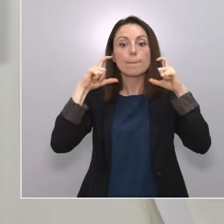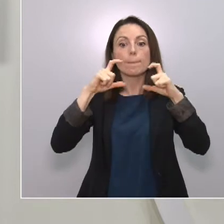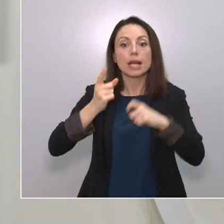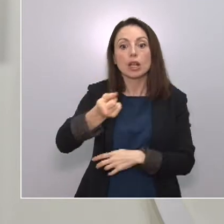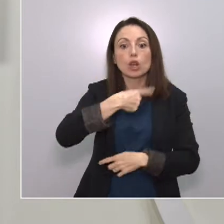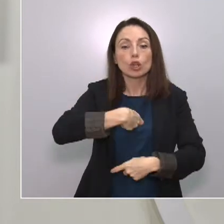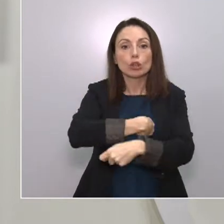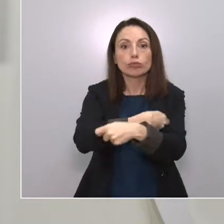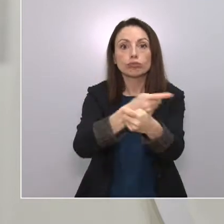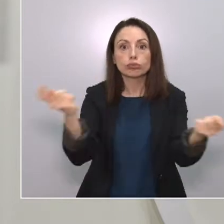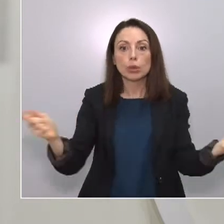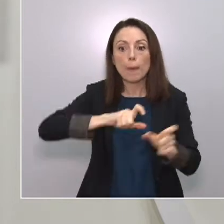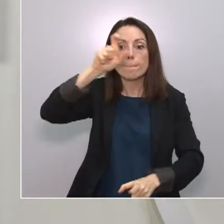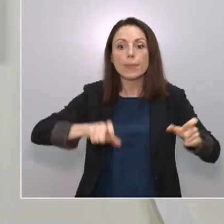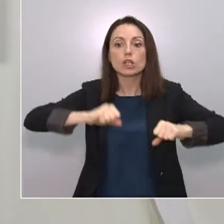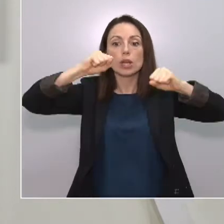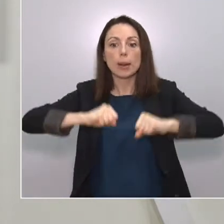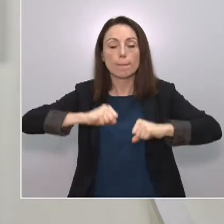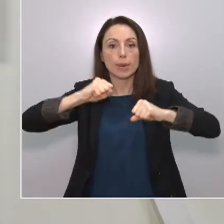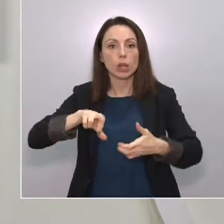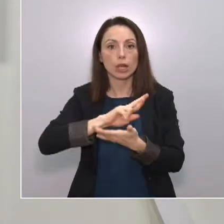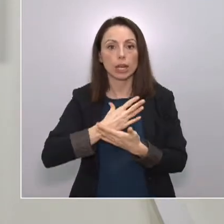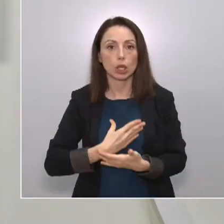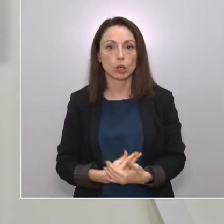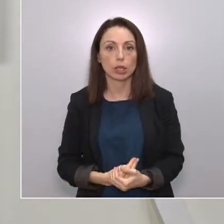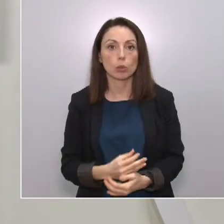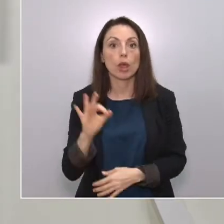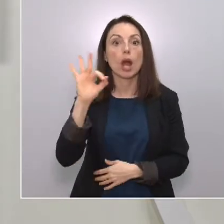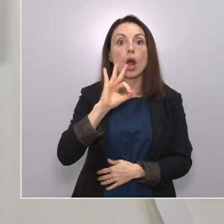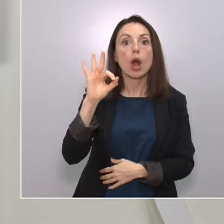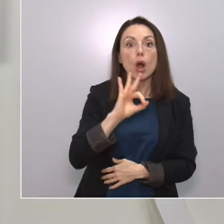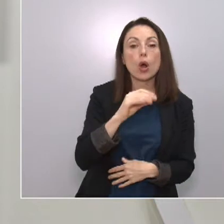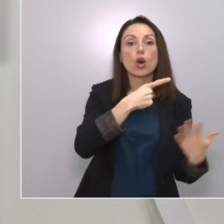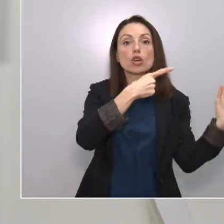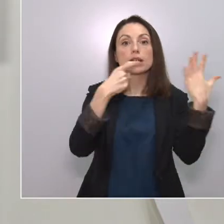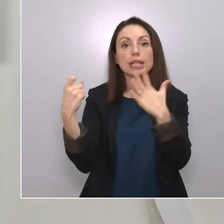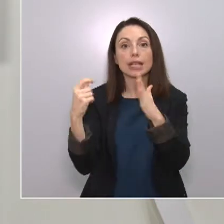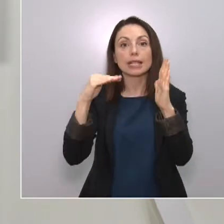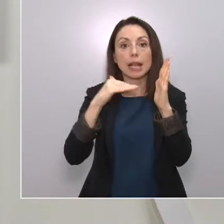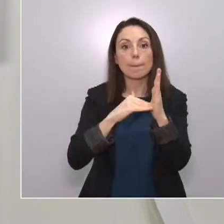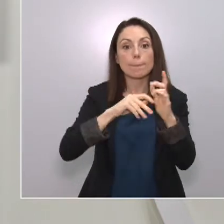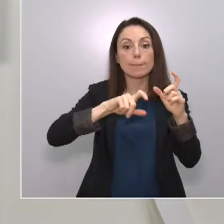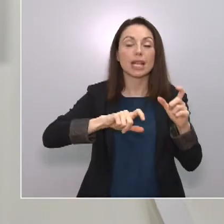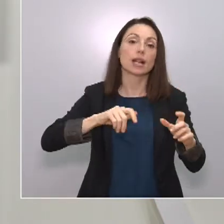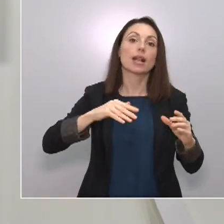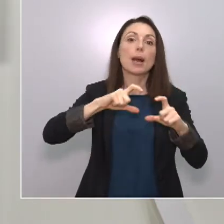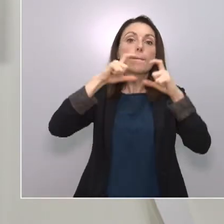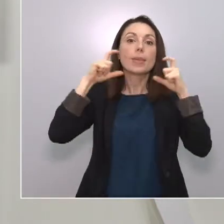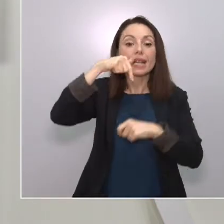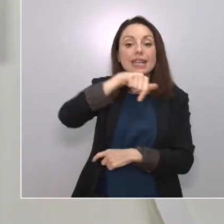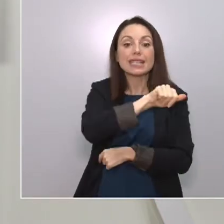pusimos a disposición de nuestros mayores en la región de Murcia, o como las 600.000 mascarillas que a partir de esta semana